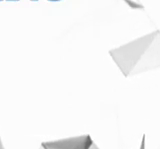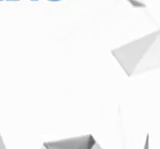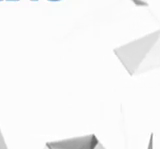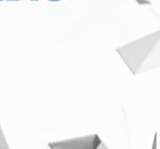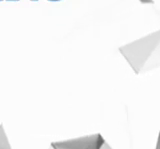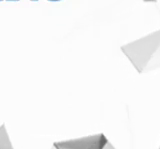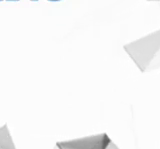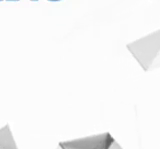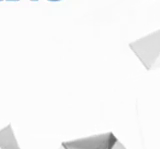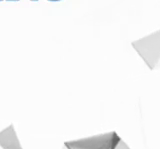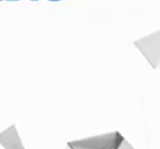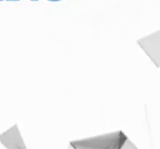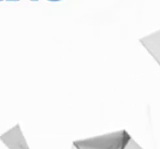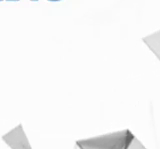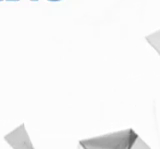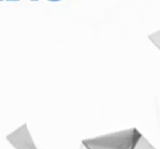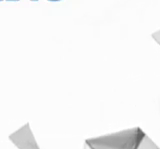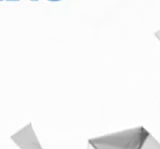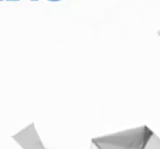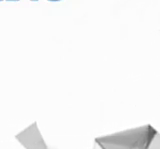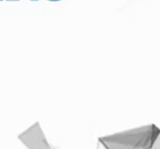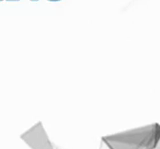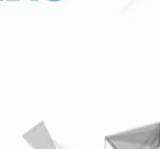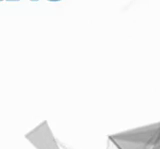Fin de espacio promocional.